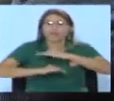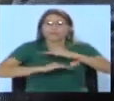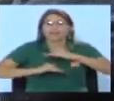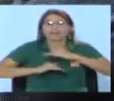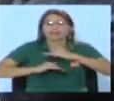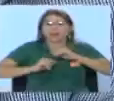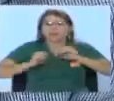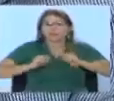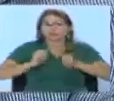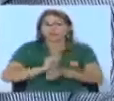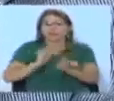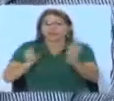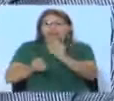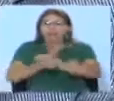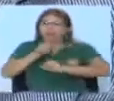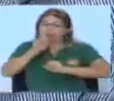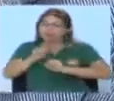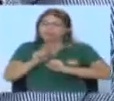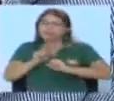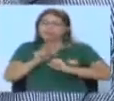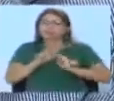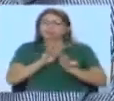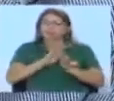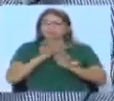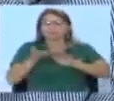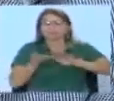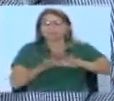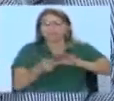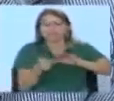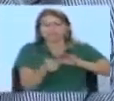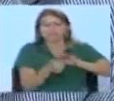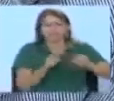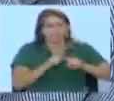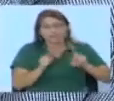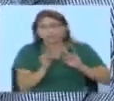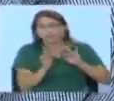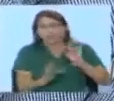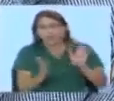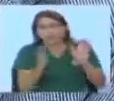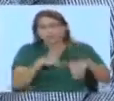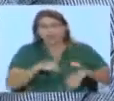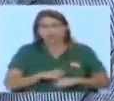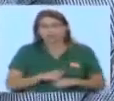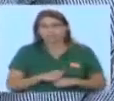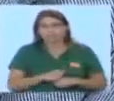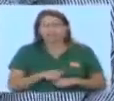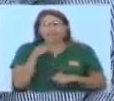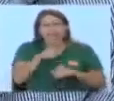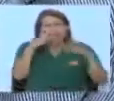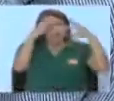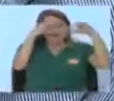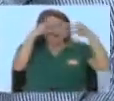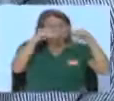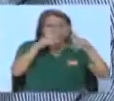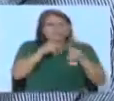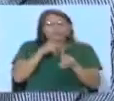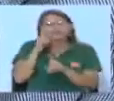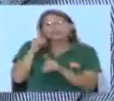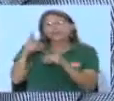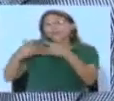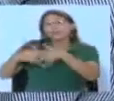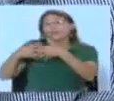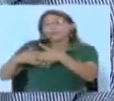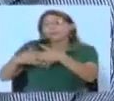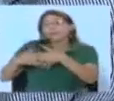el expediente y hoy no lo está. Exacto. Con el agravante de que los datos son de un operador del año 2012 y no se sabe los otros